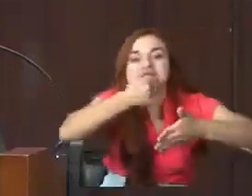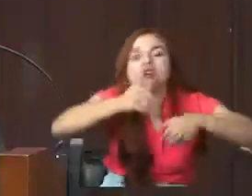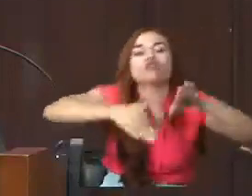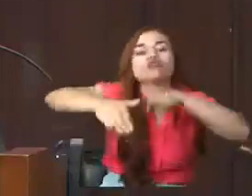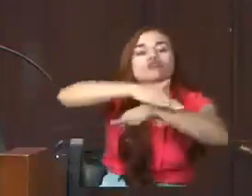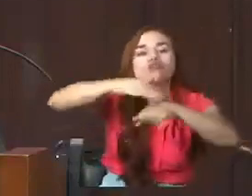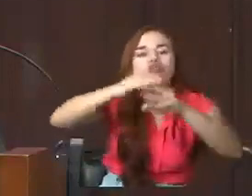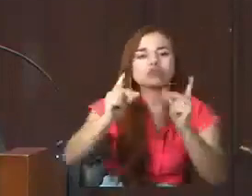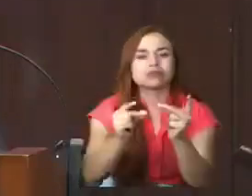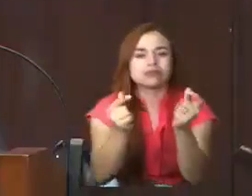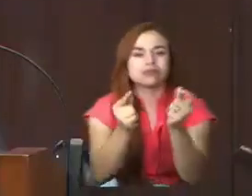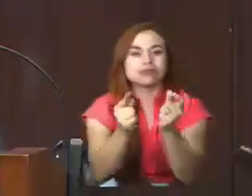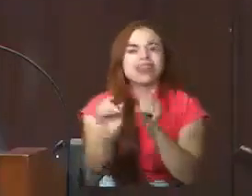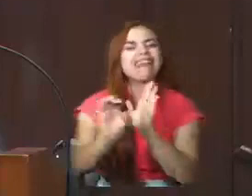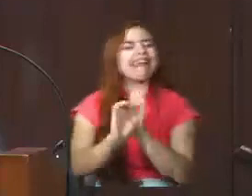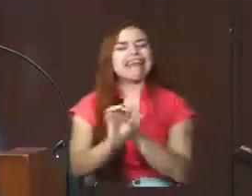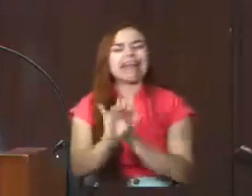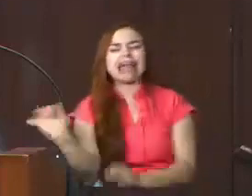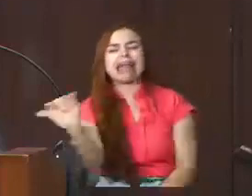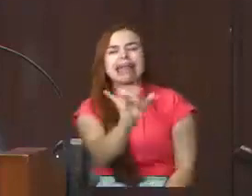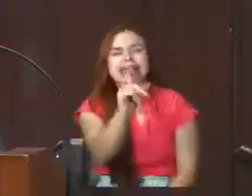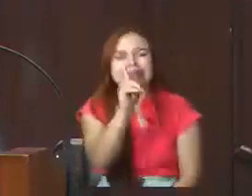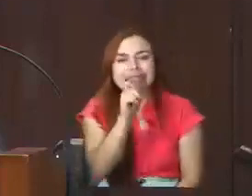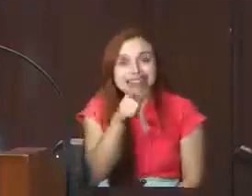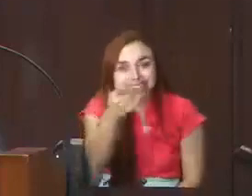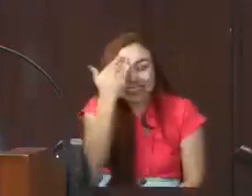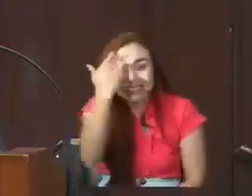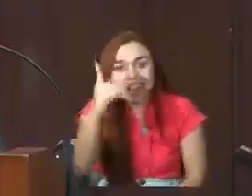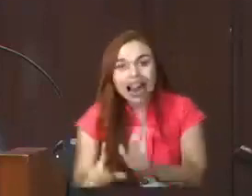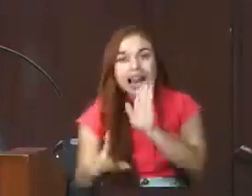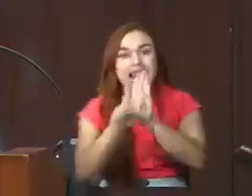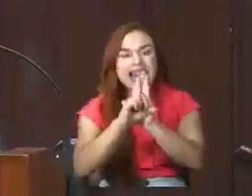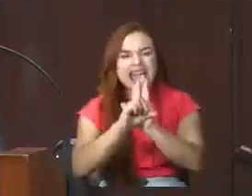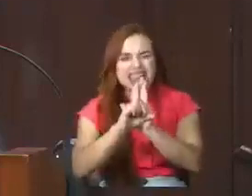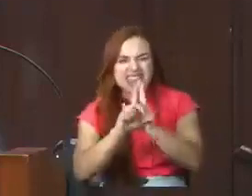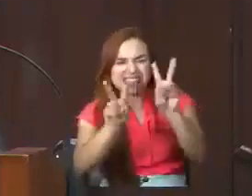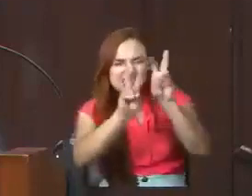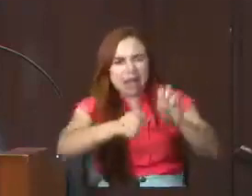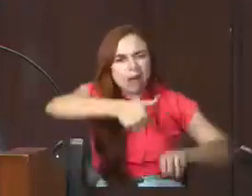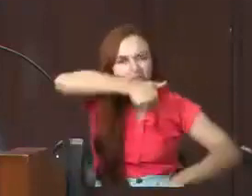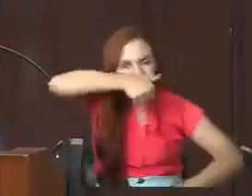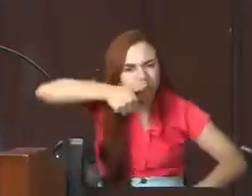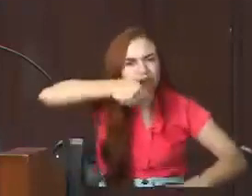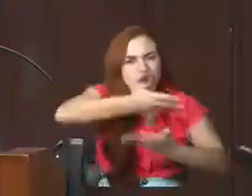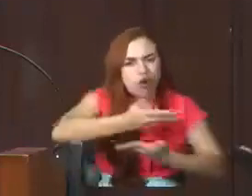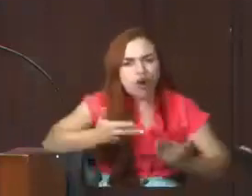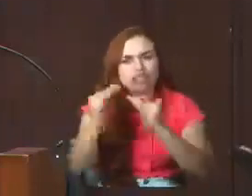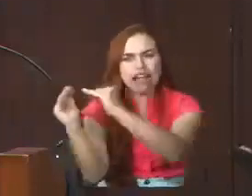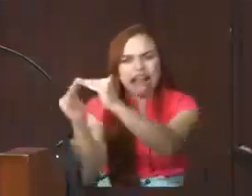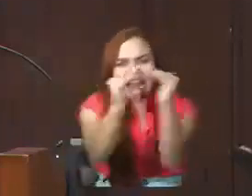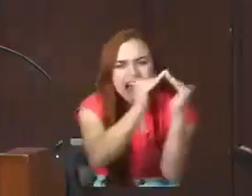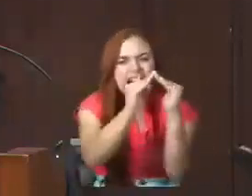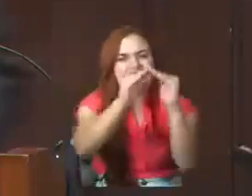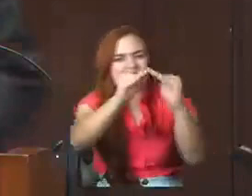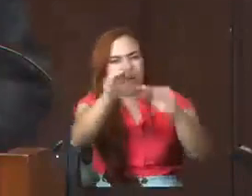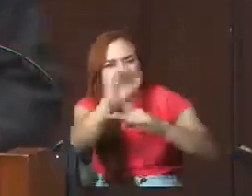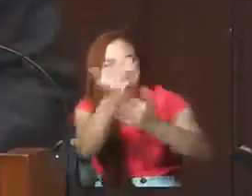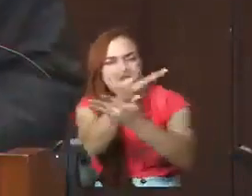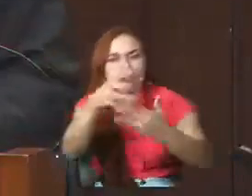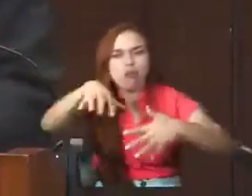que ha sido aprobada en países con capacidades jurisdiccionales, especiales y constitucionales.